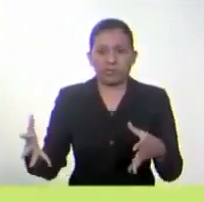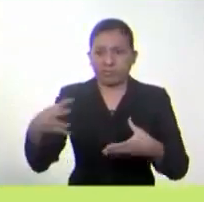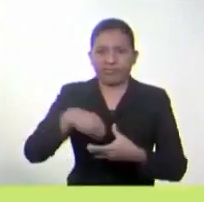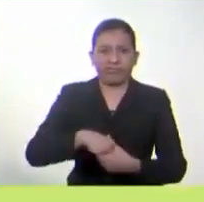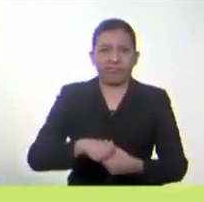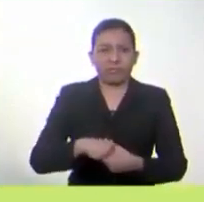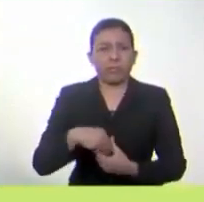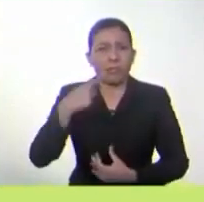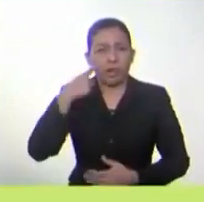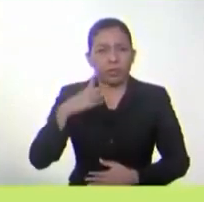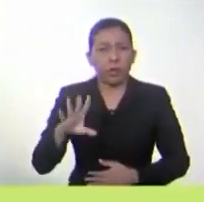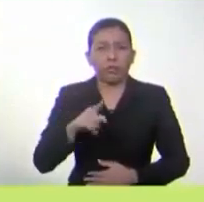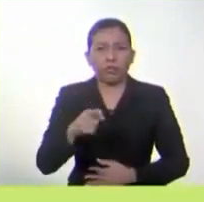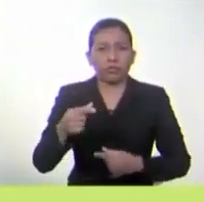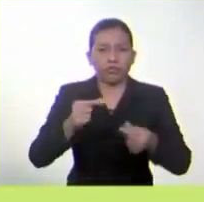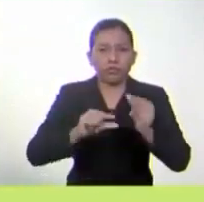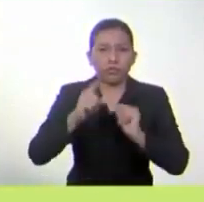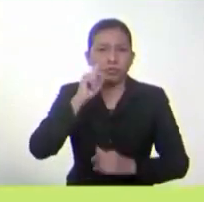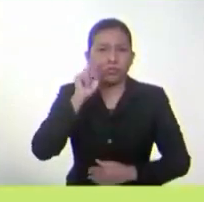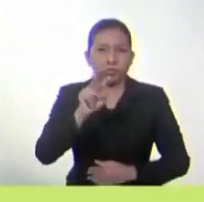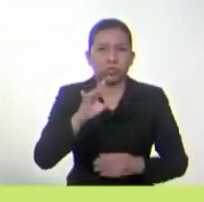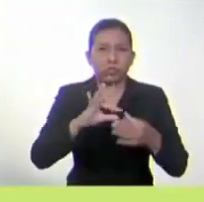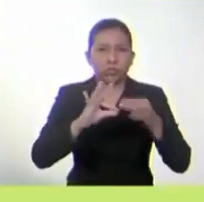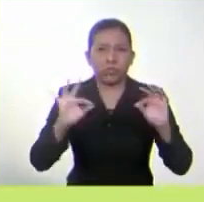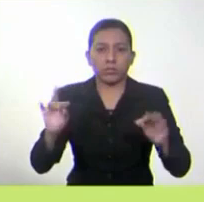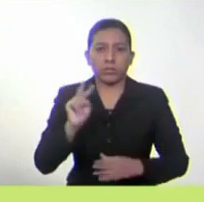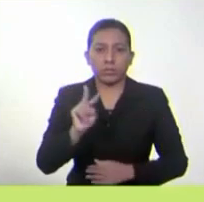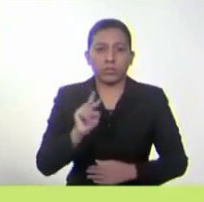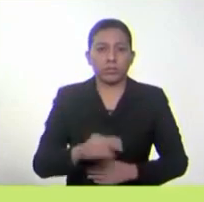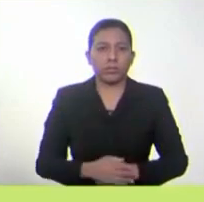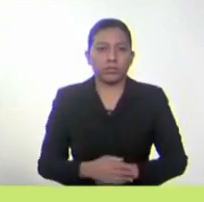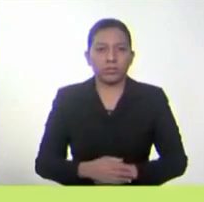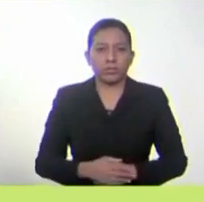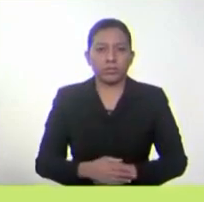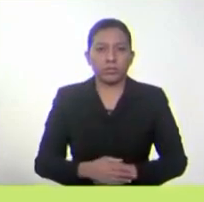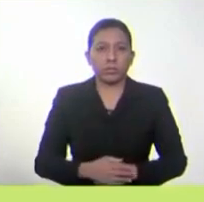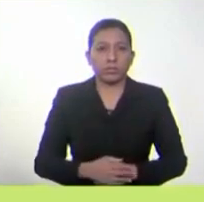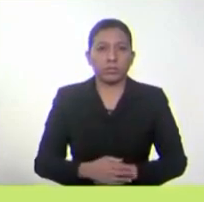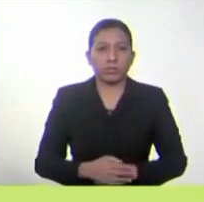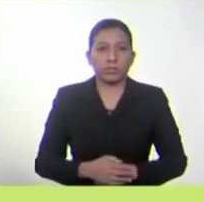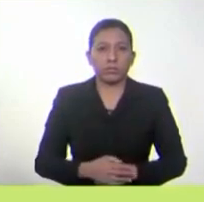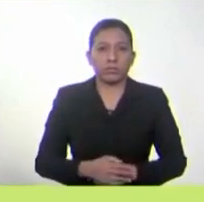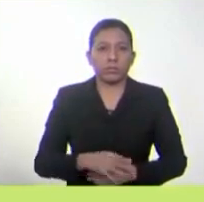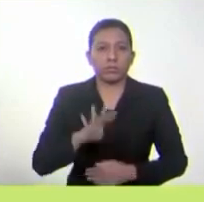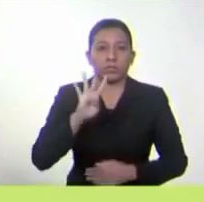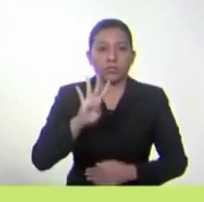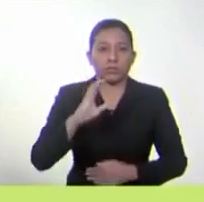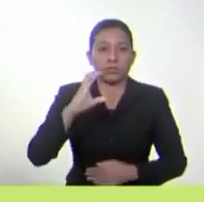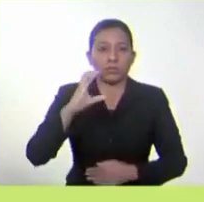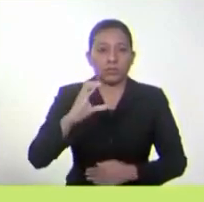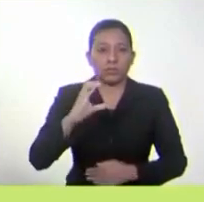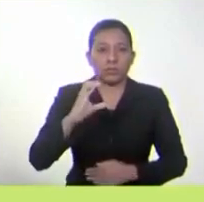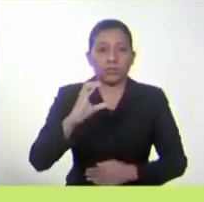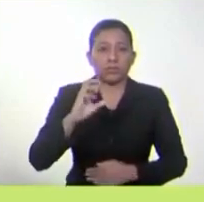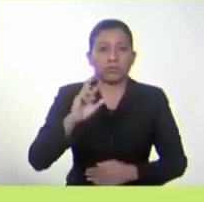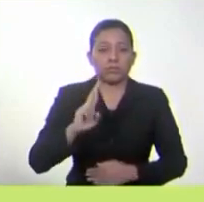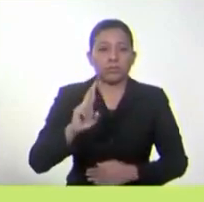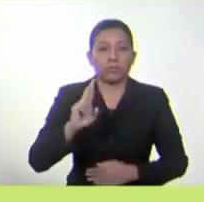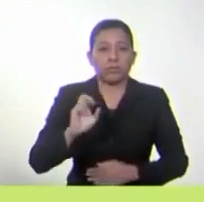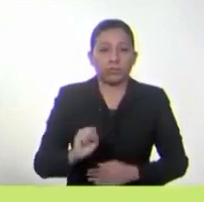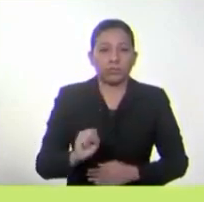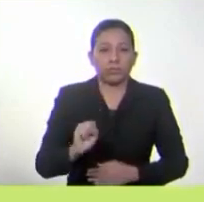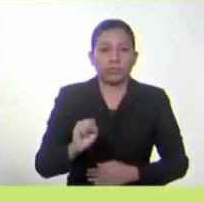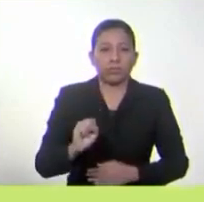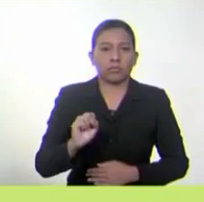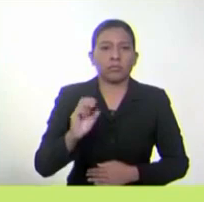siguiente ecuación química ya balanceada. La ecuación química se lee así. 4 moles de cromo sólido reaccionan